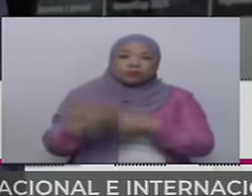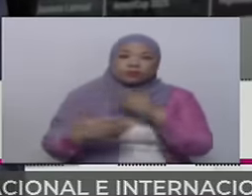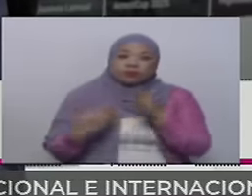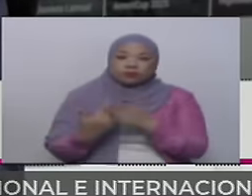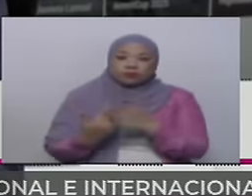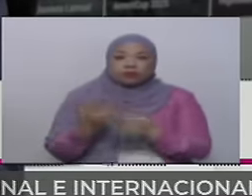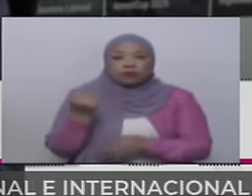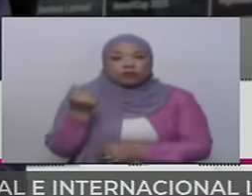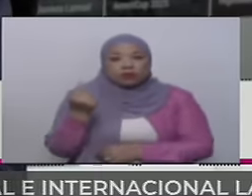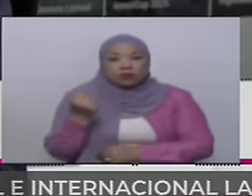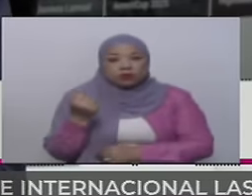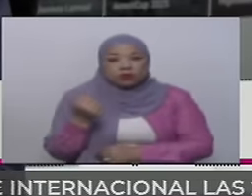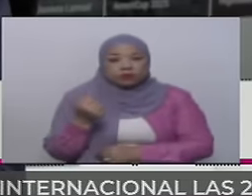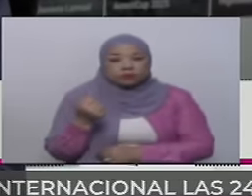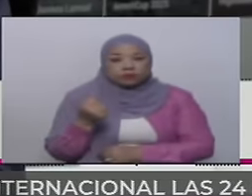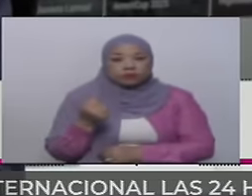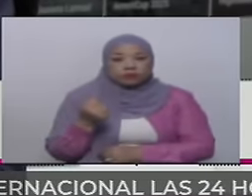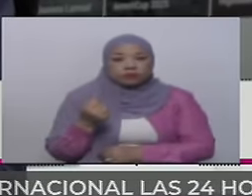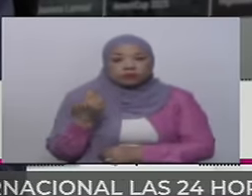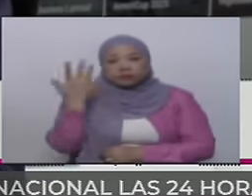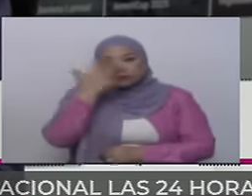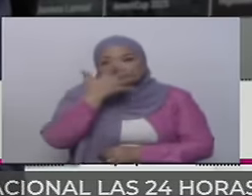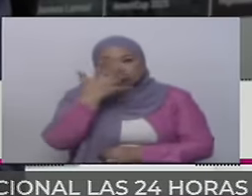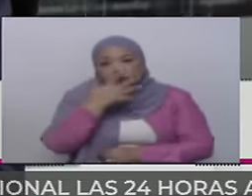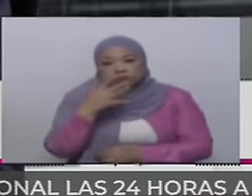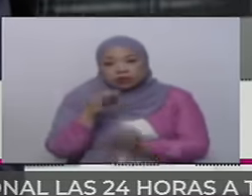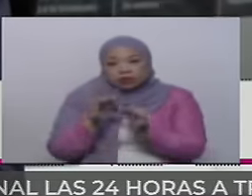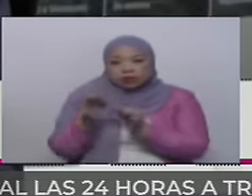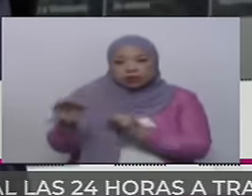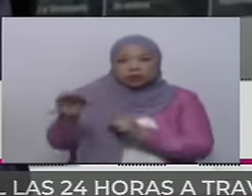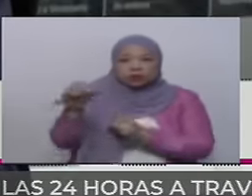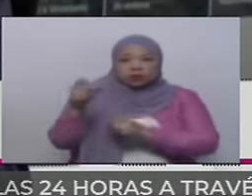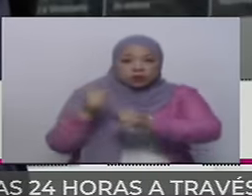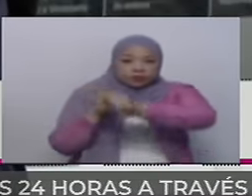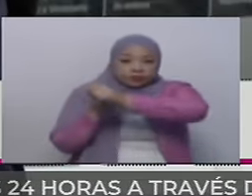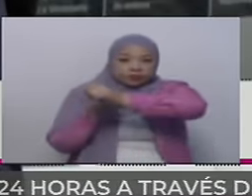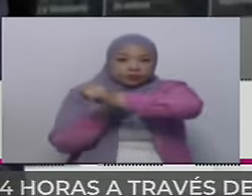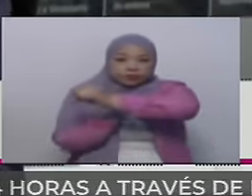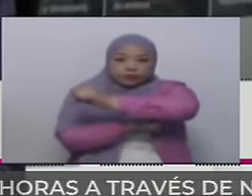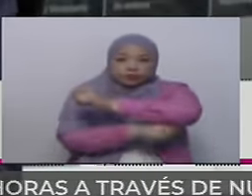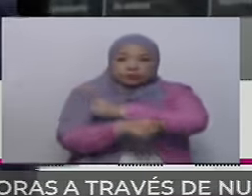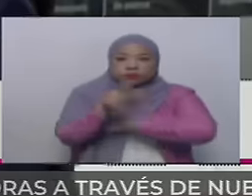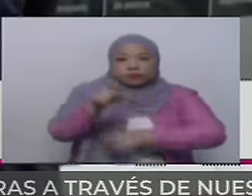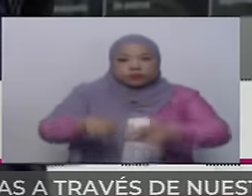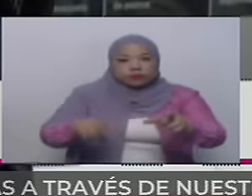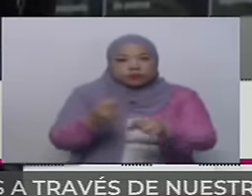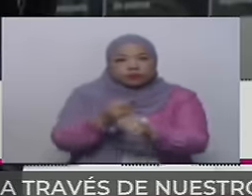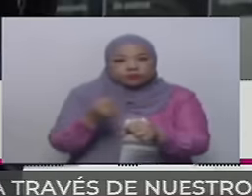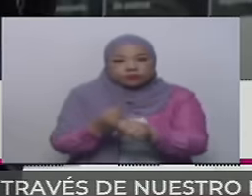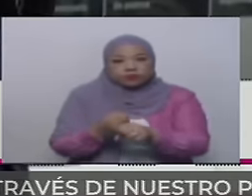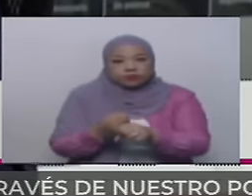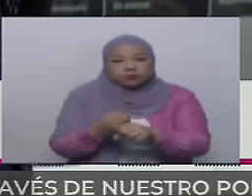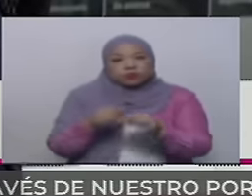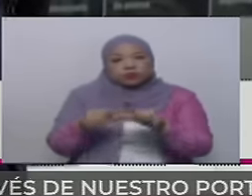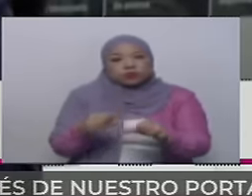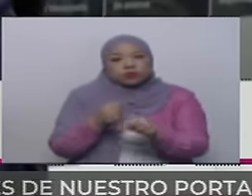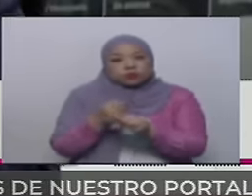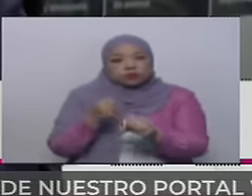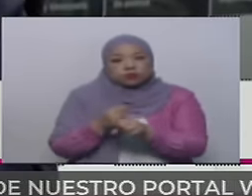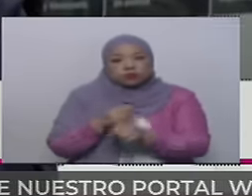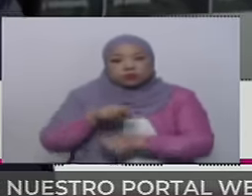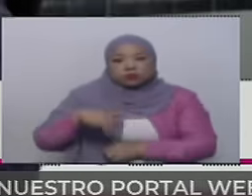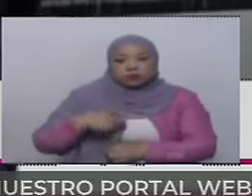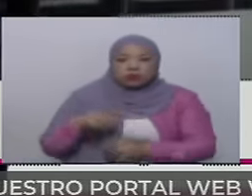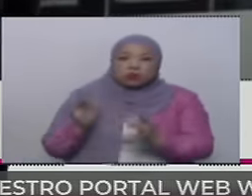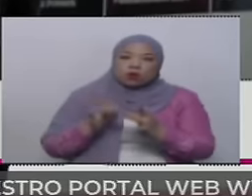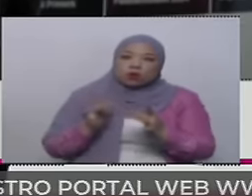pueblo, y se han desfigurado, se han alejado de las bases, se han alejado de la gente. Es una batalla que tenemos y nos toca a